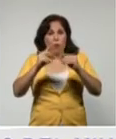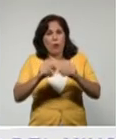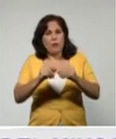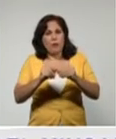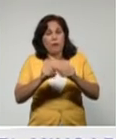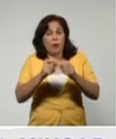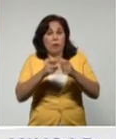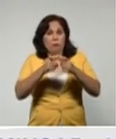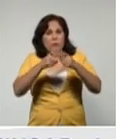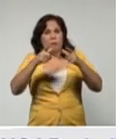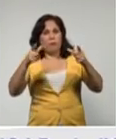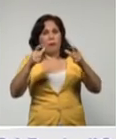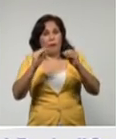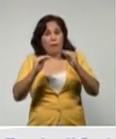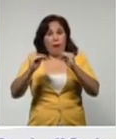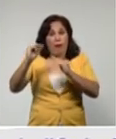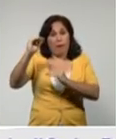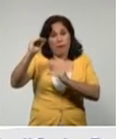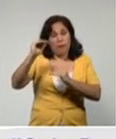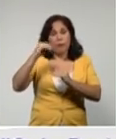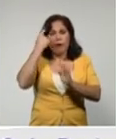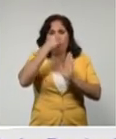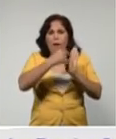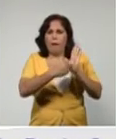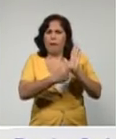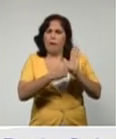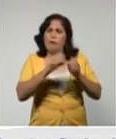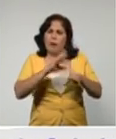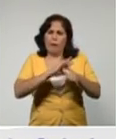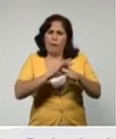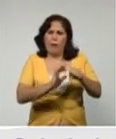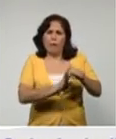elevada, que es característico de esta enfermedad.